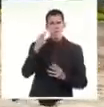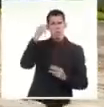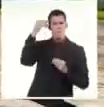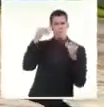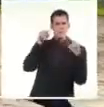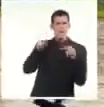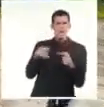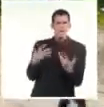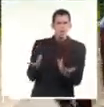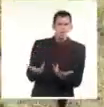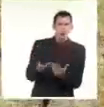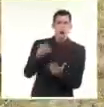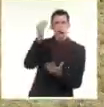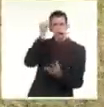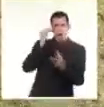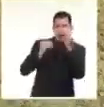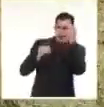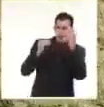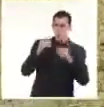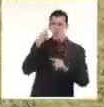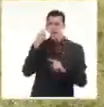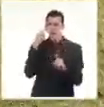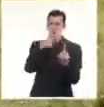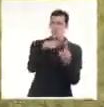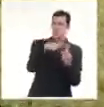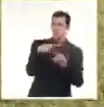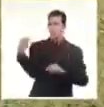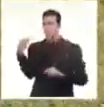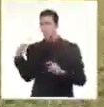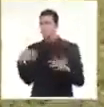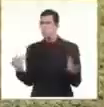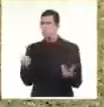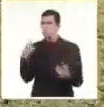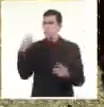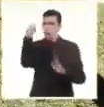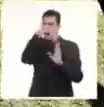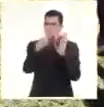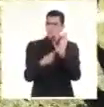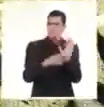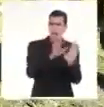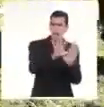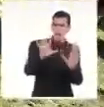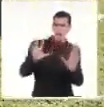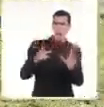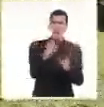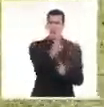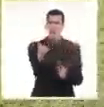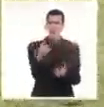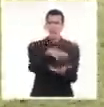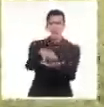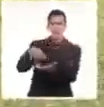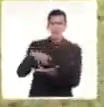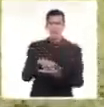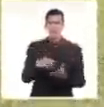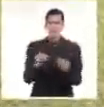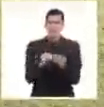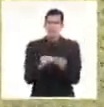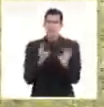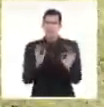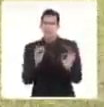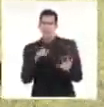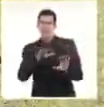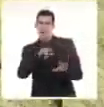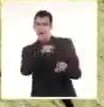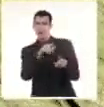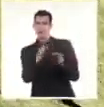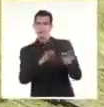muchas actividades, saber las potencialidades que se tienen en cada uno de los lugares y ponerle en función de nuestra población, ya sea desde